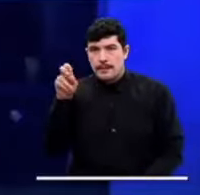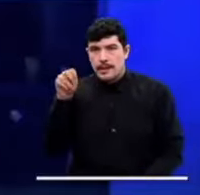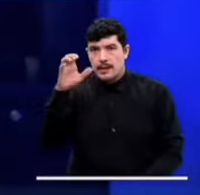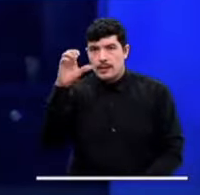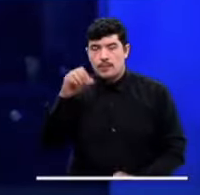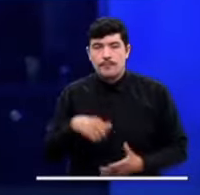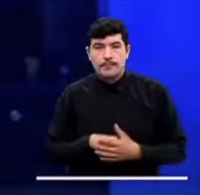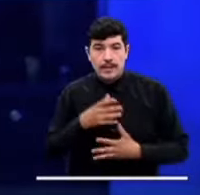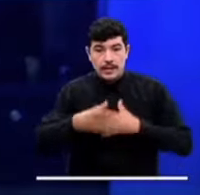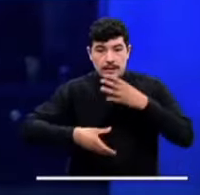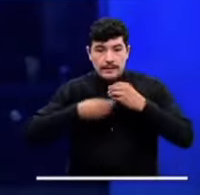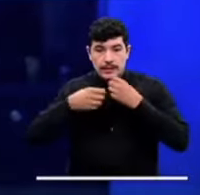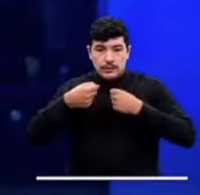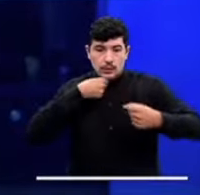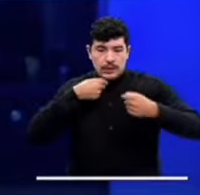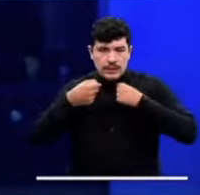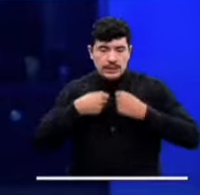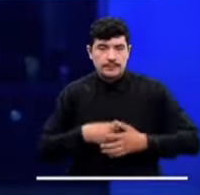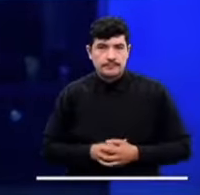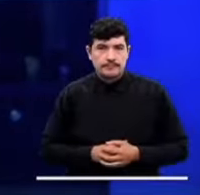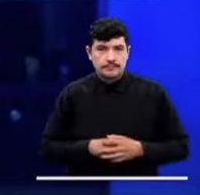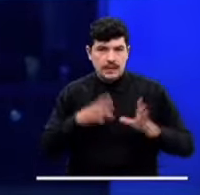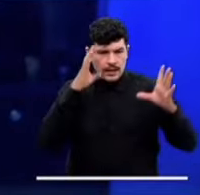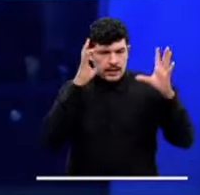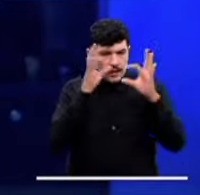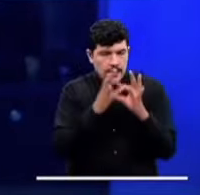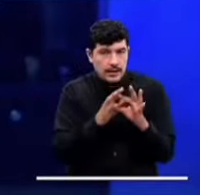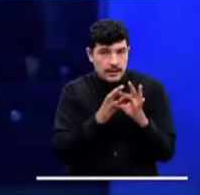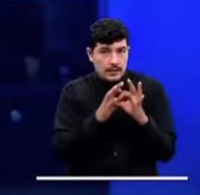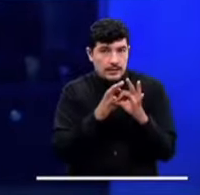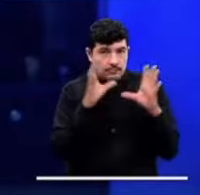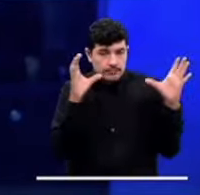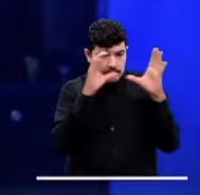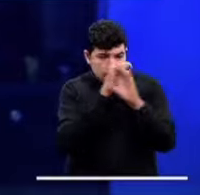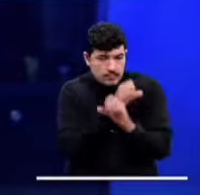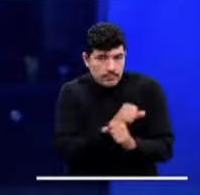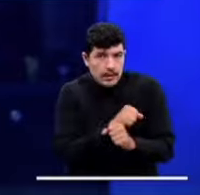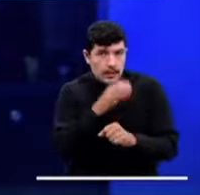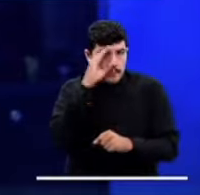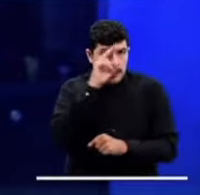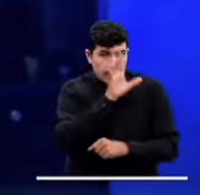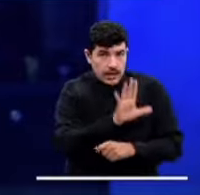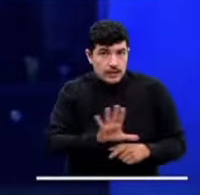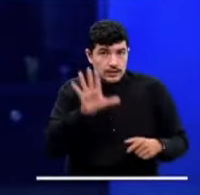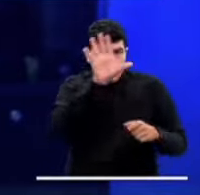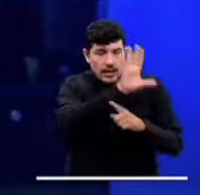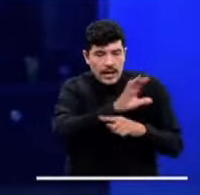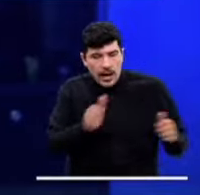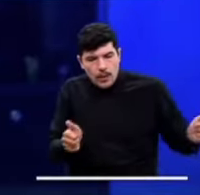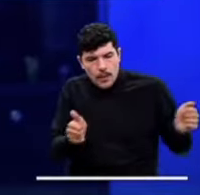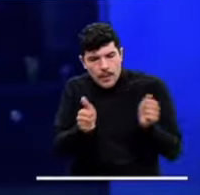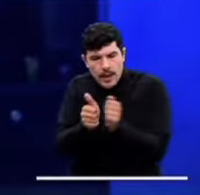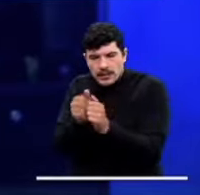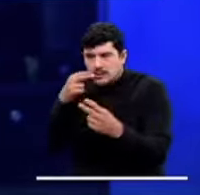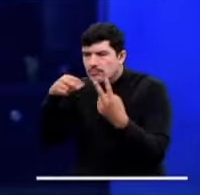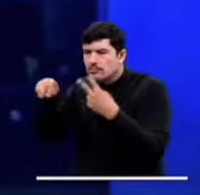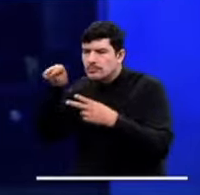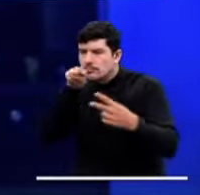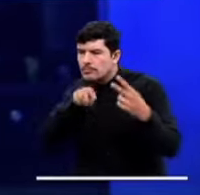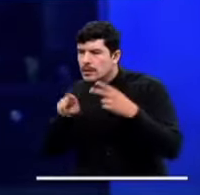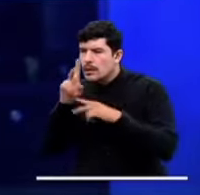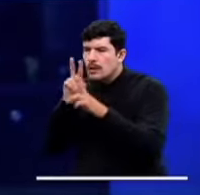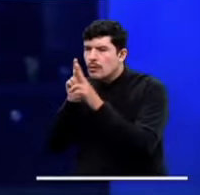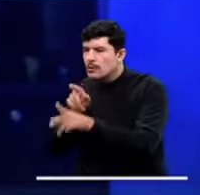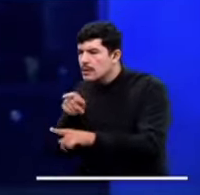Y en otras noticias, el lente nocturno de Oriente Noticias acompañó a la Policía Nacional en diferentes operativos en la estación al norte